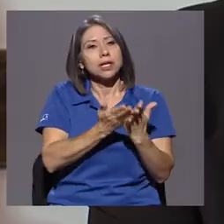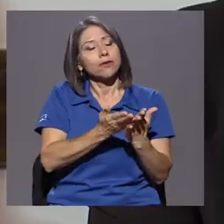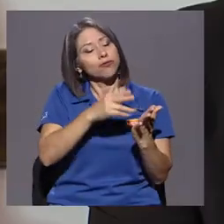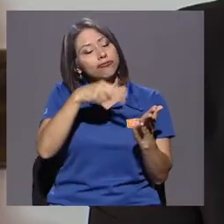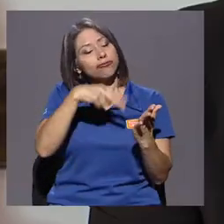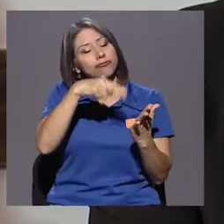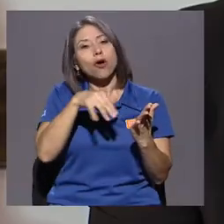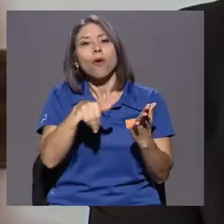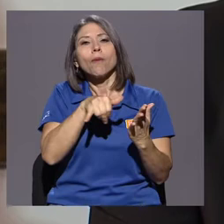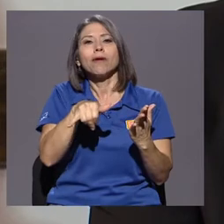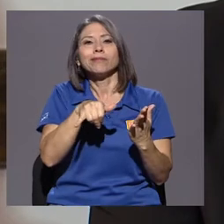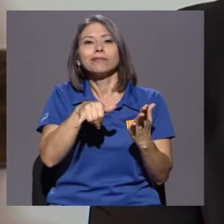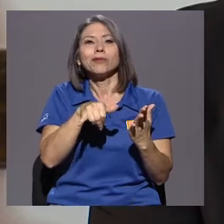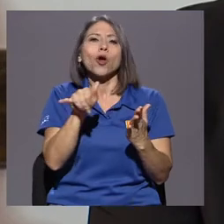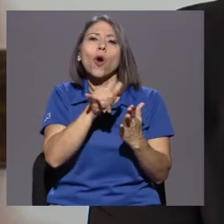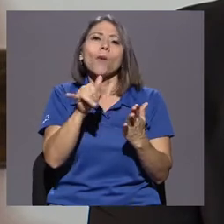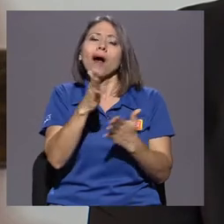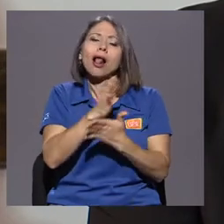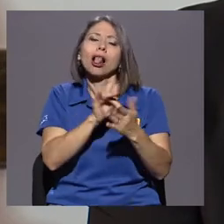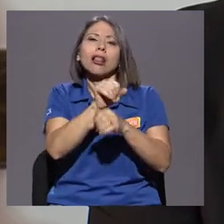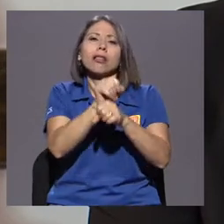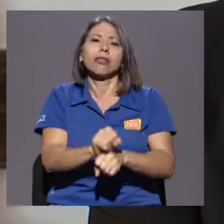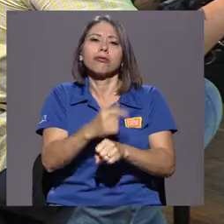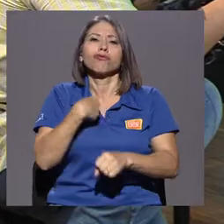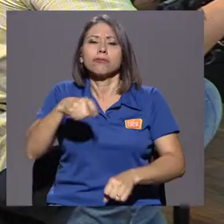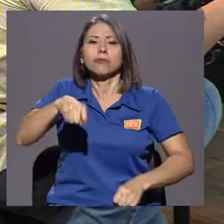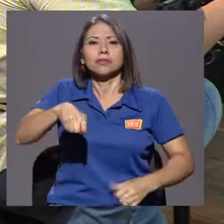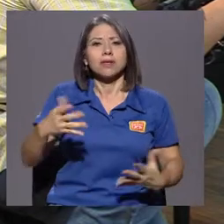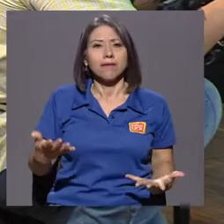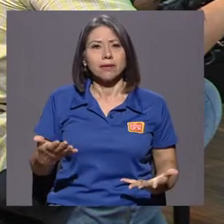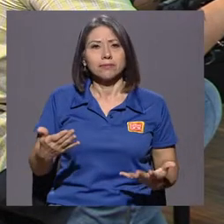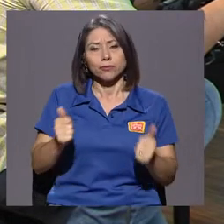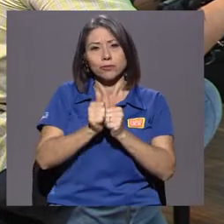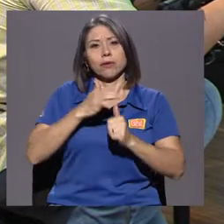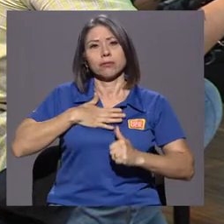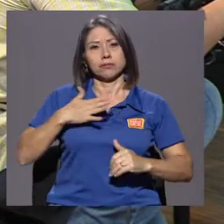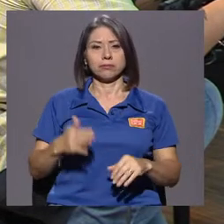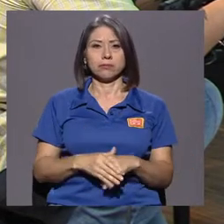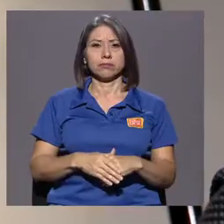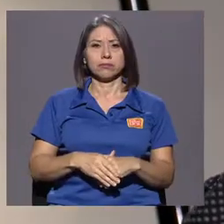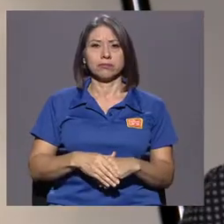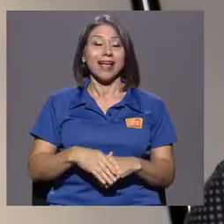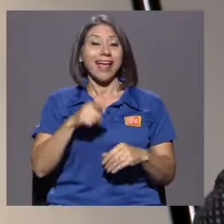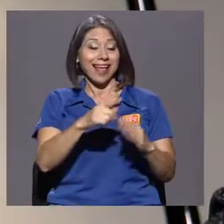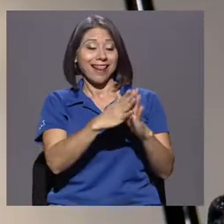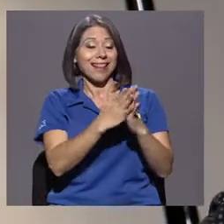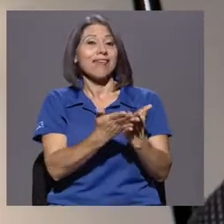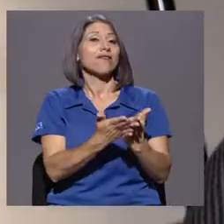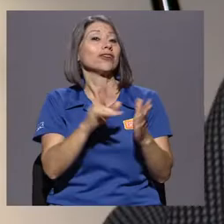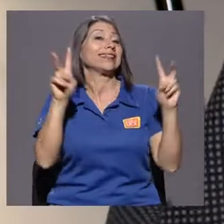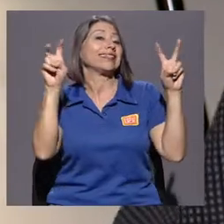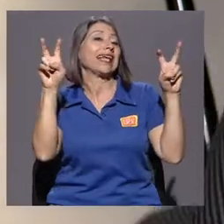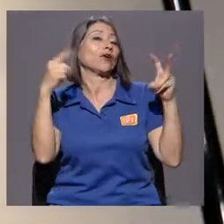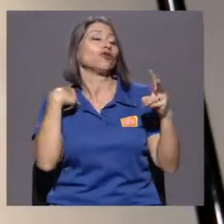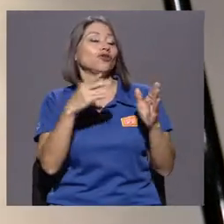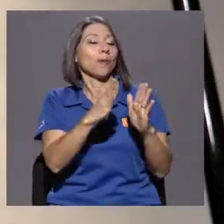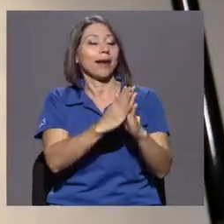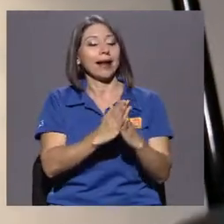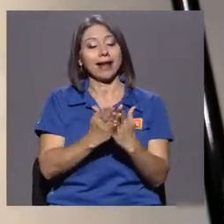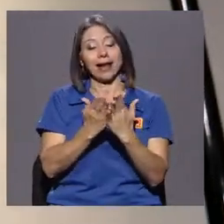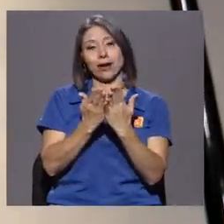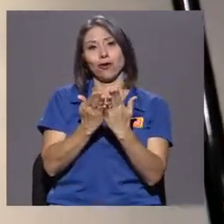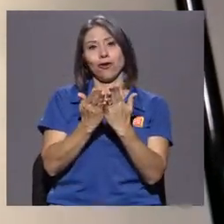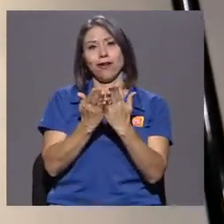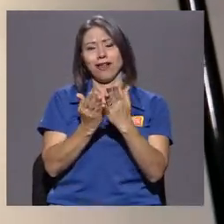era como un fetiche no lo necesitaba a mi lado y lo cogía según yo para leerlo y lo cogí al revés